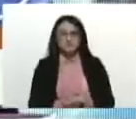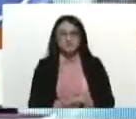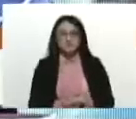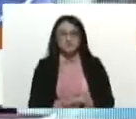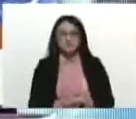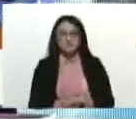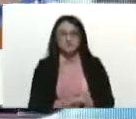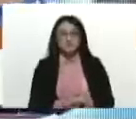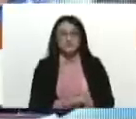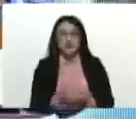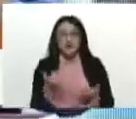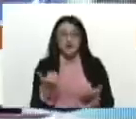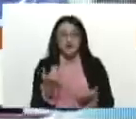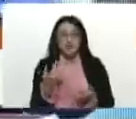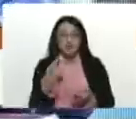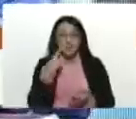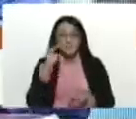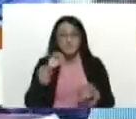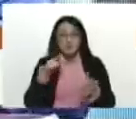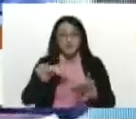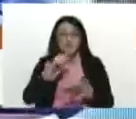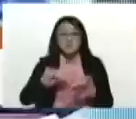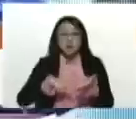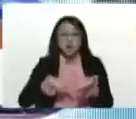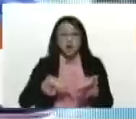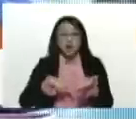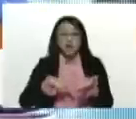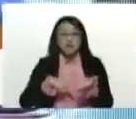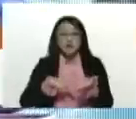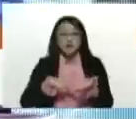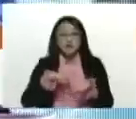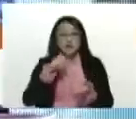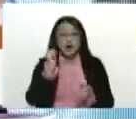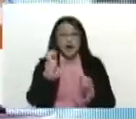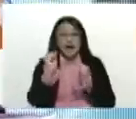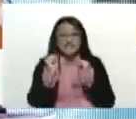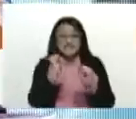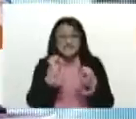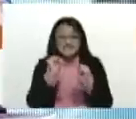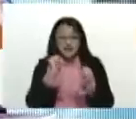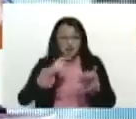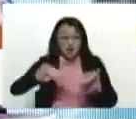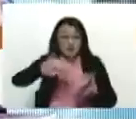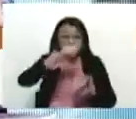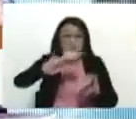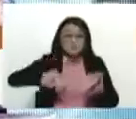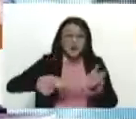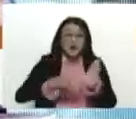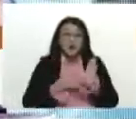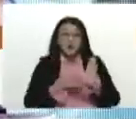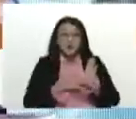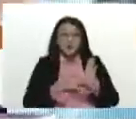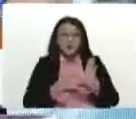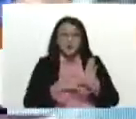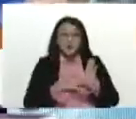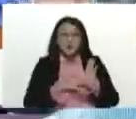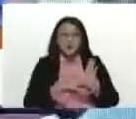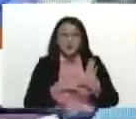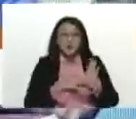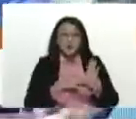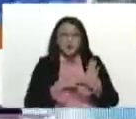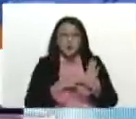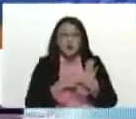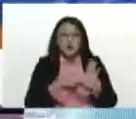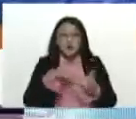aquí hubo gente que firmó un contrato con Mercenarios firmados registrados casi